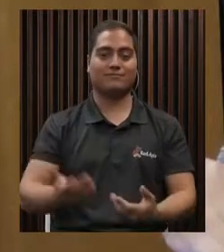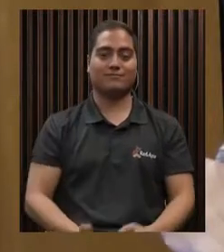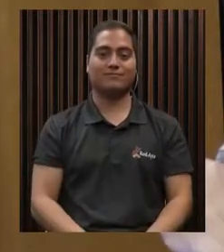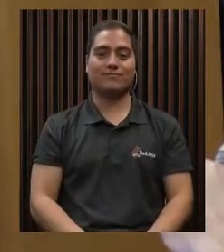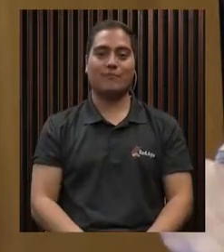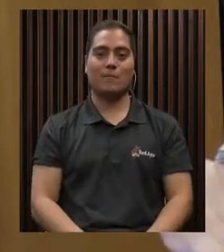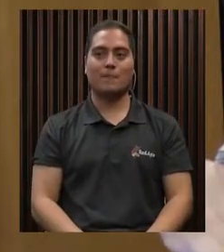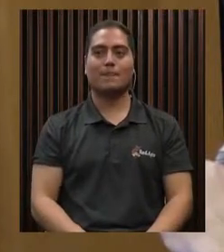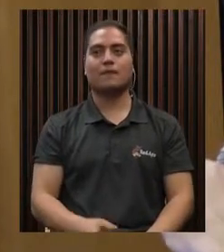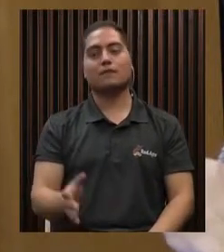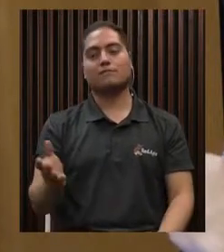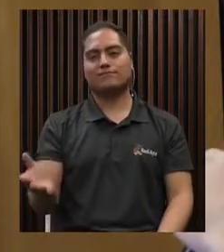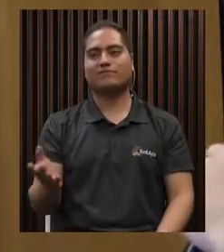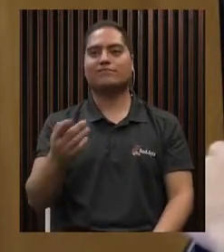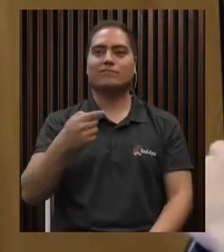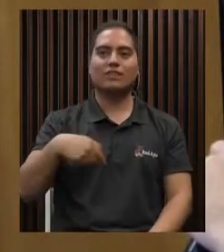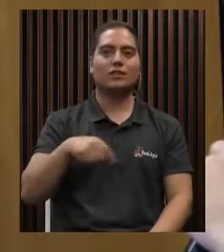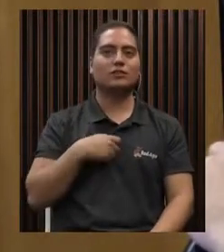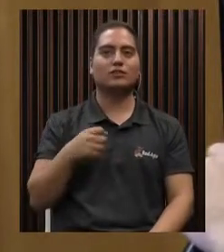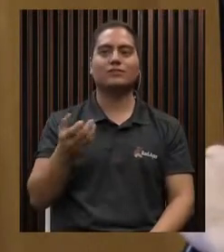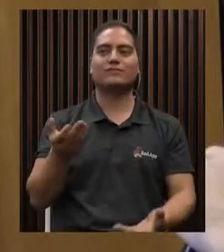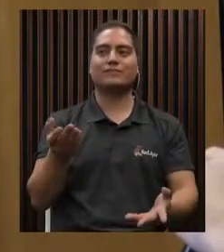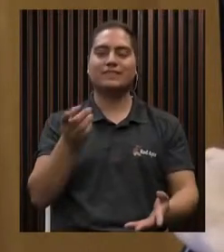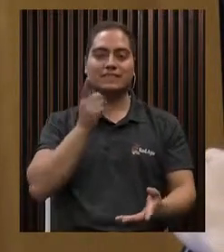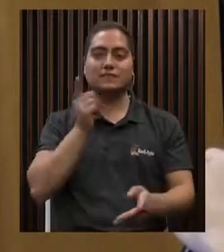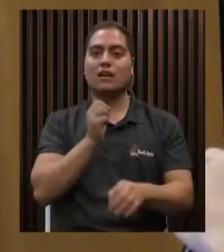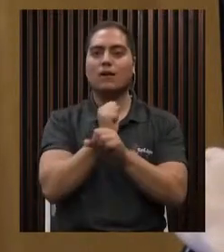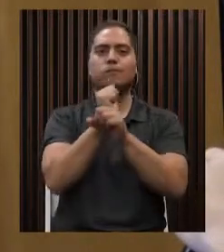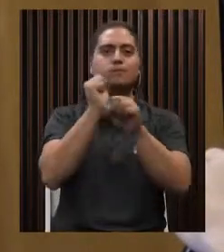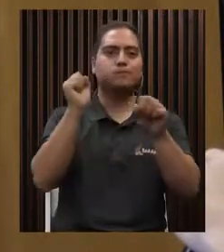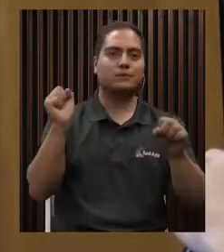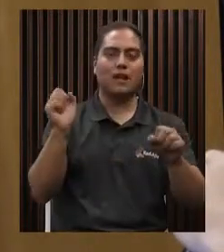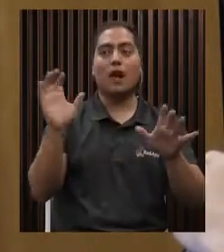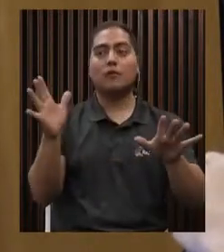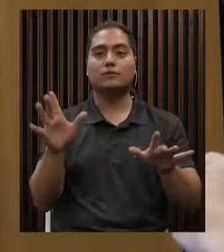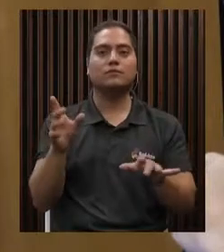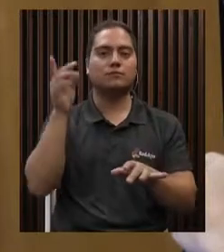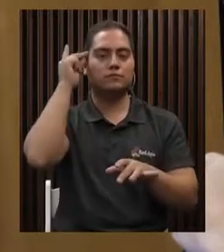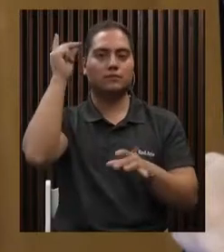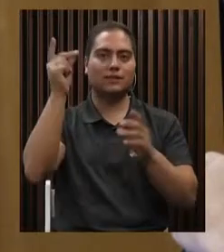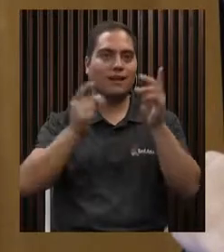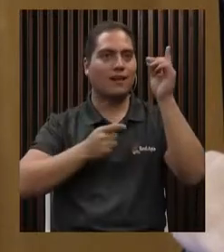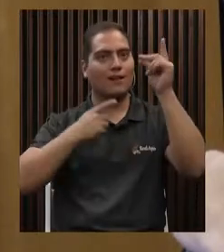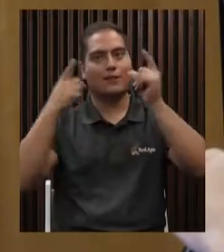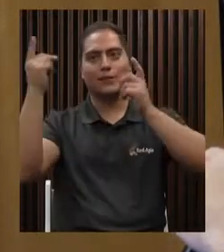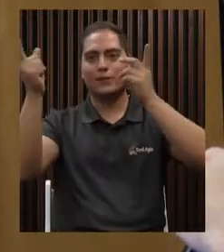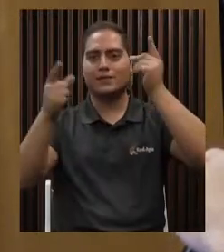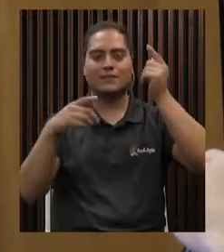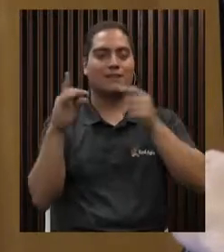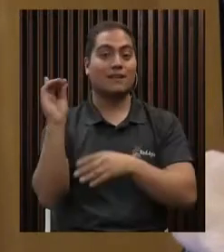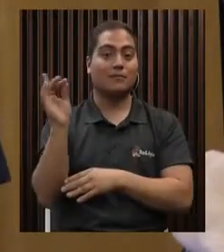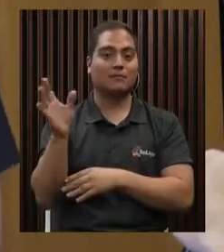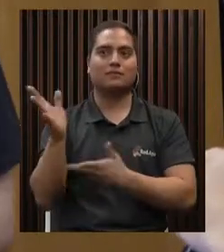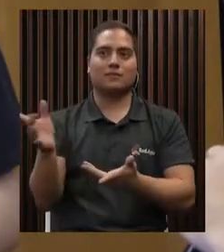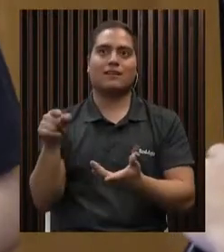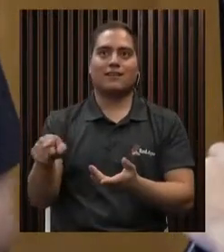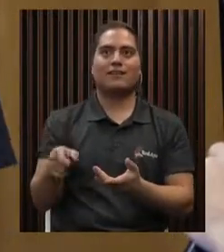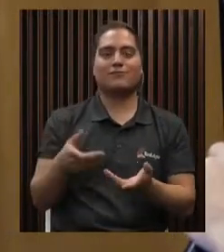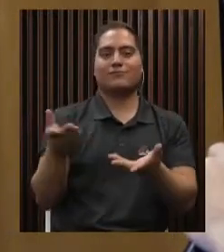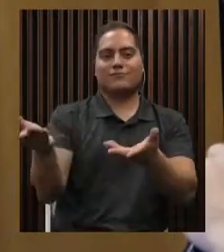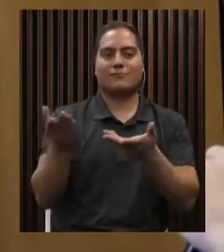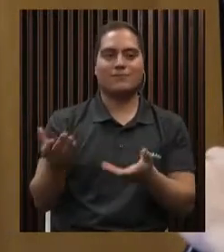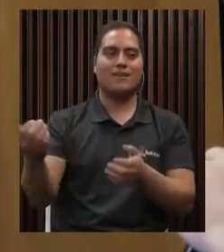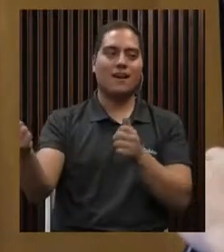Pero no podemos, ¿cierto?, tener a lo mejor creadores con discapacidad si es que no reciben el apoyo que